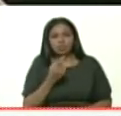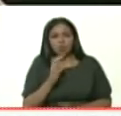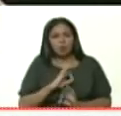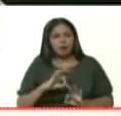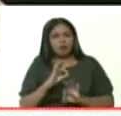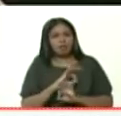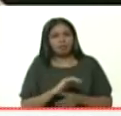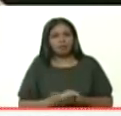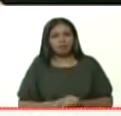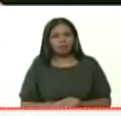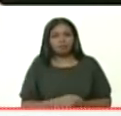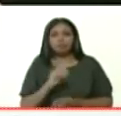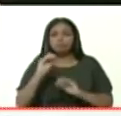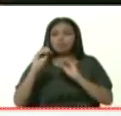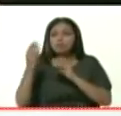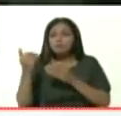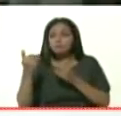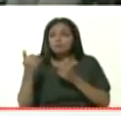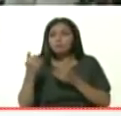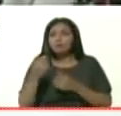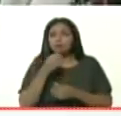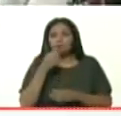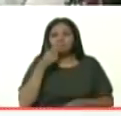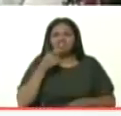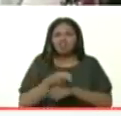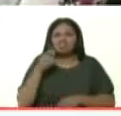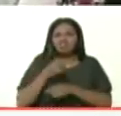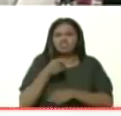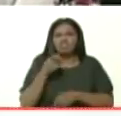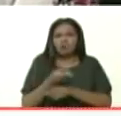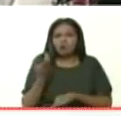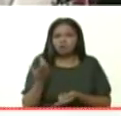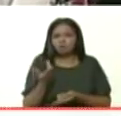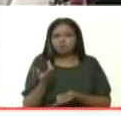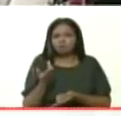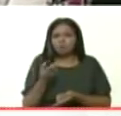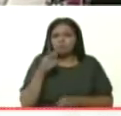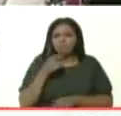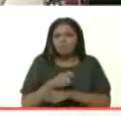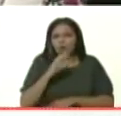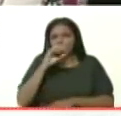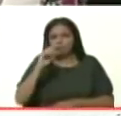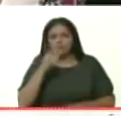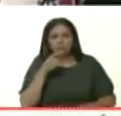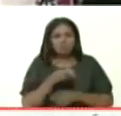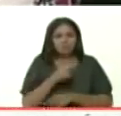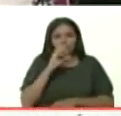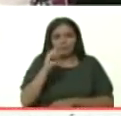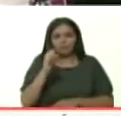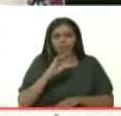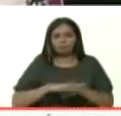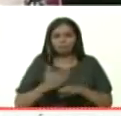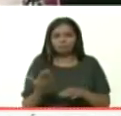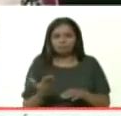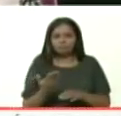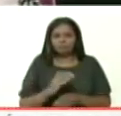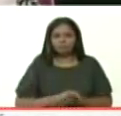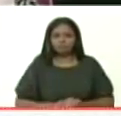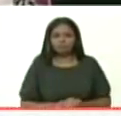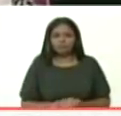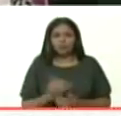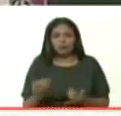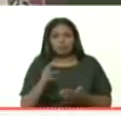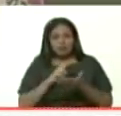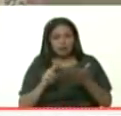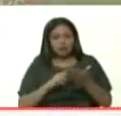nada, me llama en toda la entrevista dictador. El dictador Maduro, el dictador. Ahorita leí